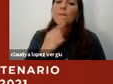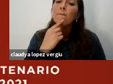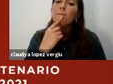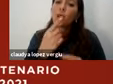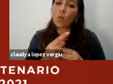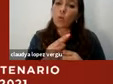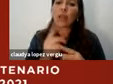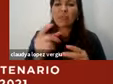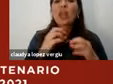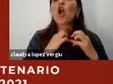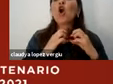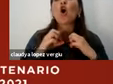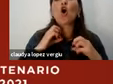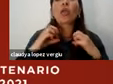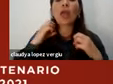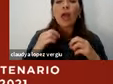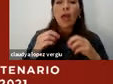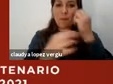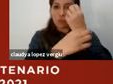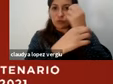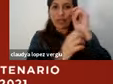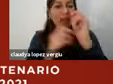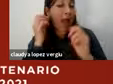ejemplo, collares, pulseras, aretes.